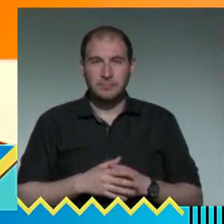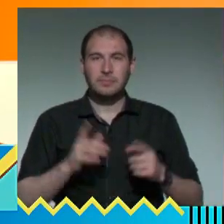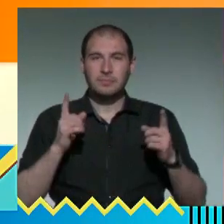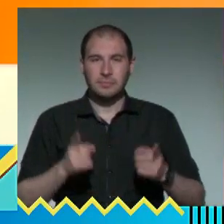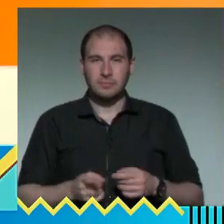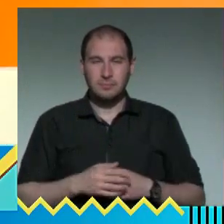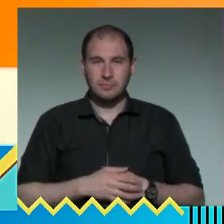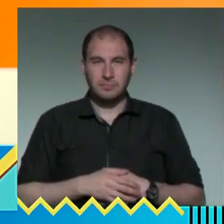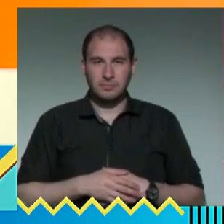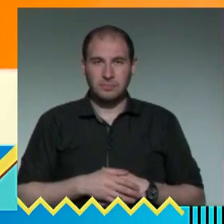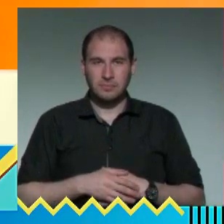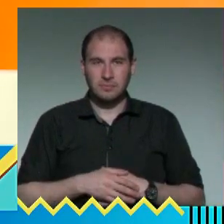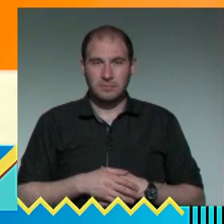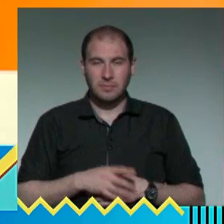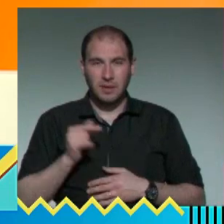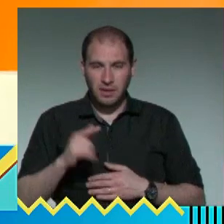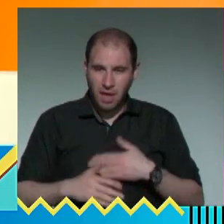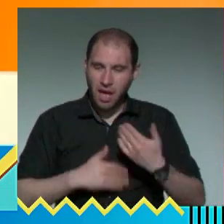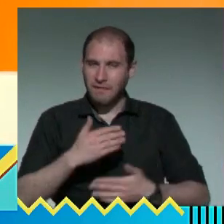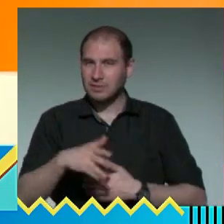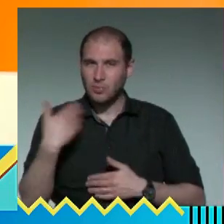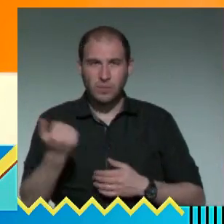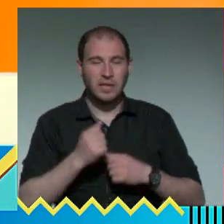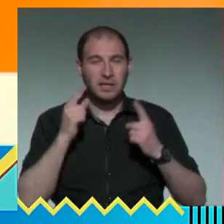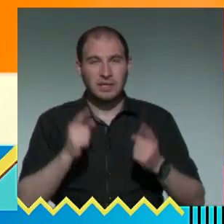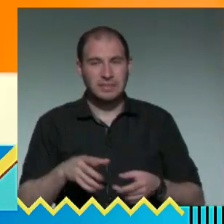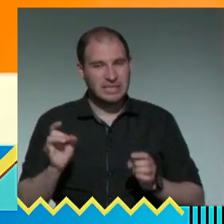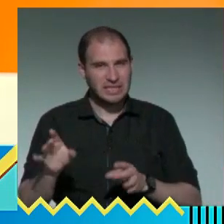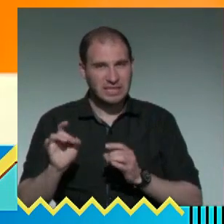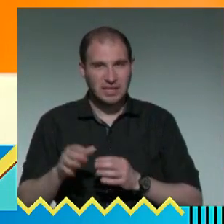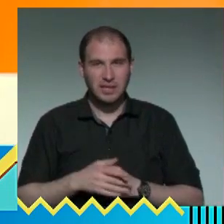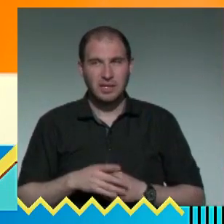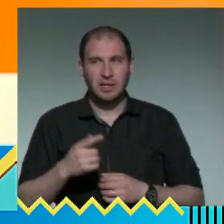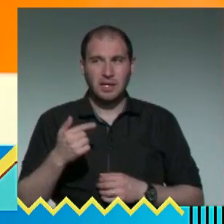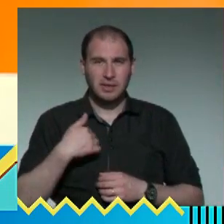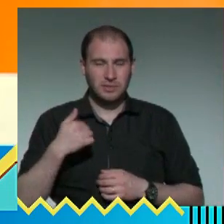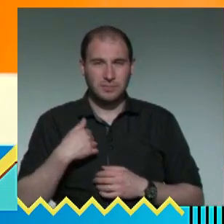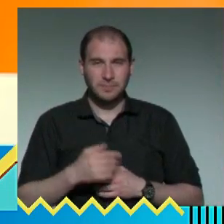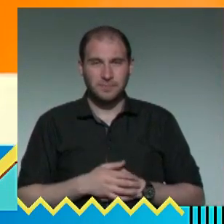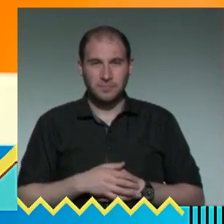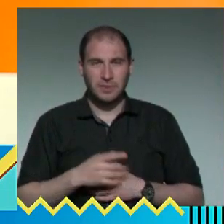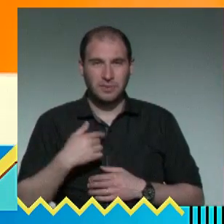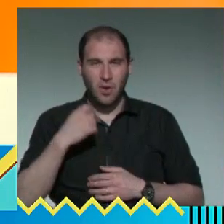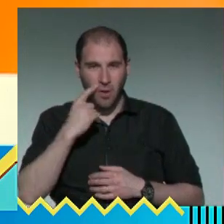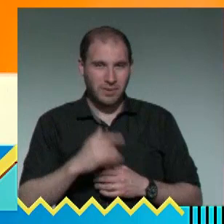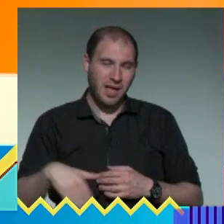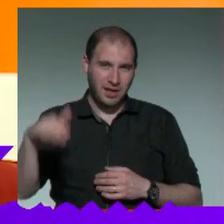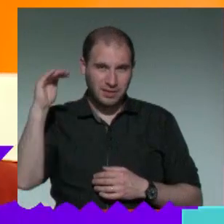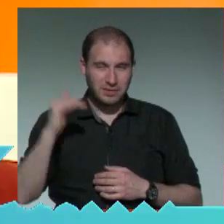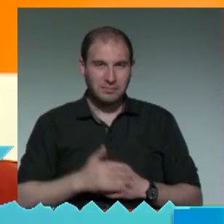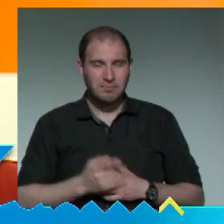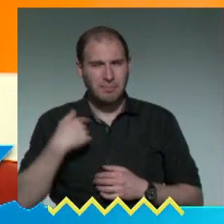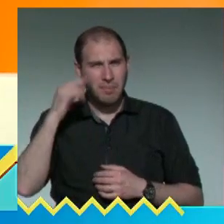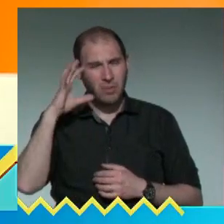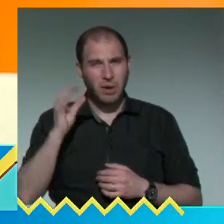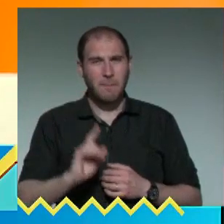también era muy... avanzado y también generaba algunas críticas. Es más, yo, como señor grande que soy, me acuerdo que